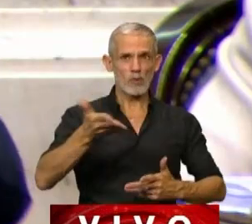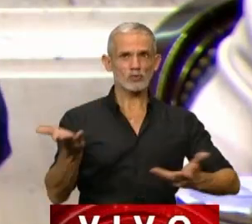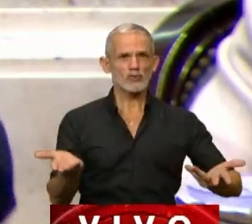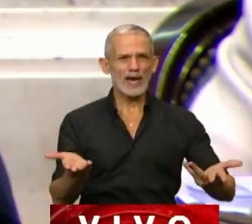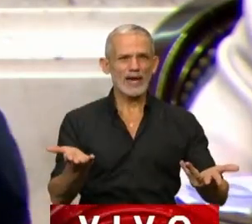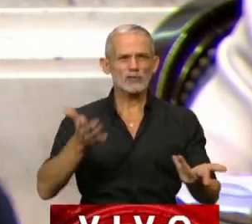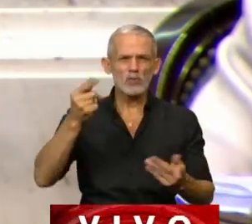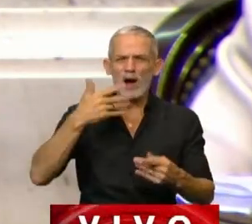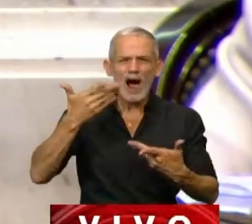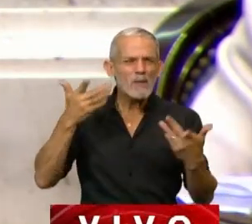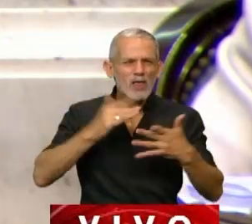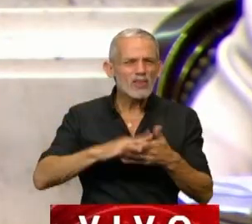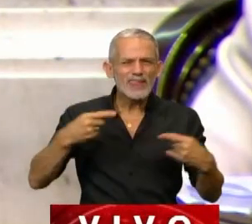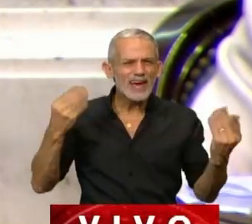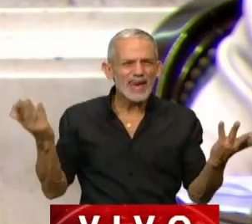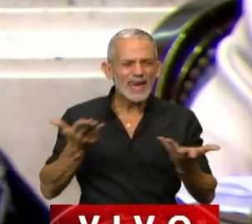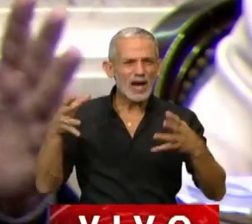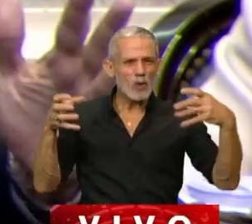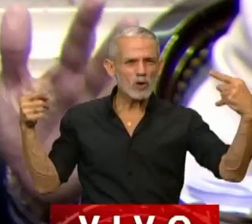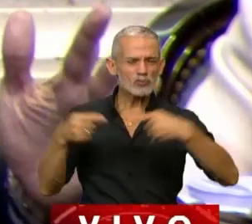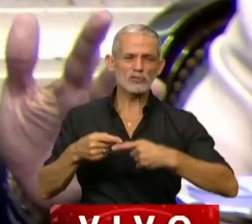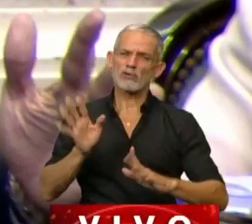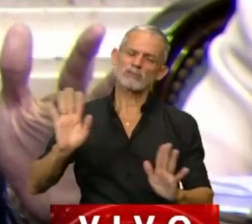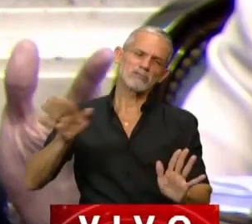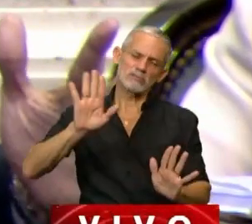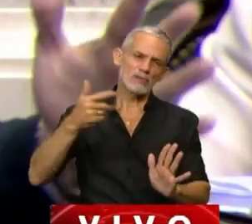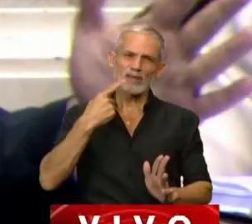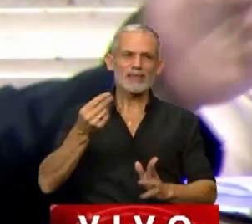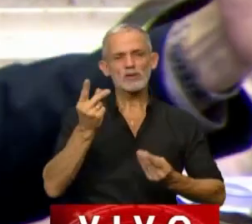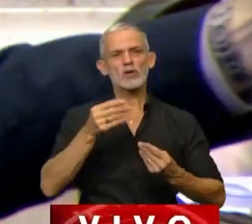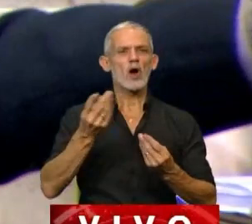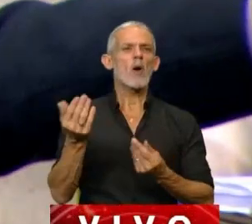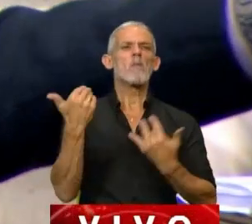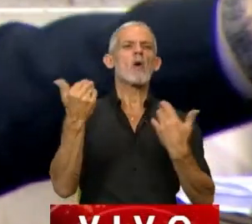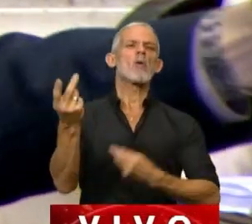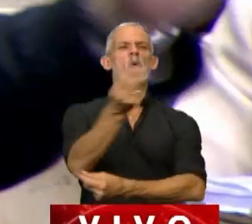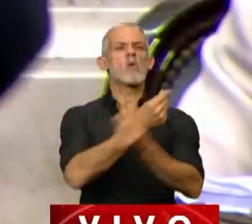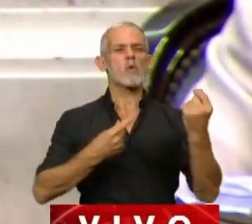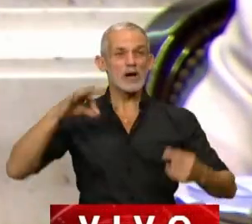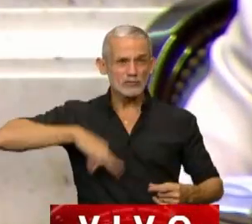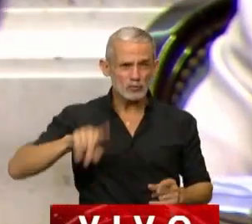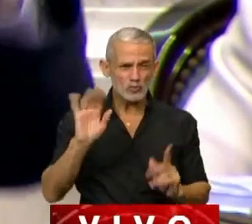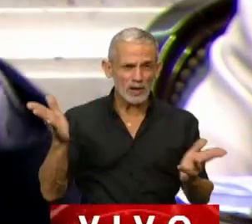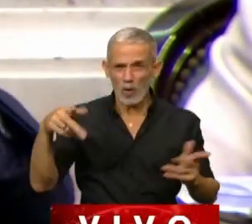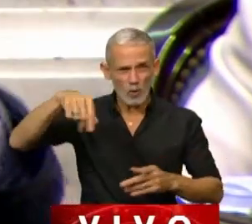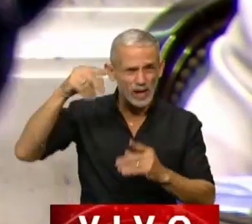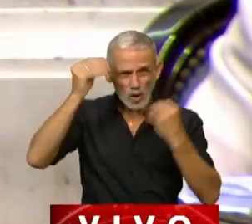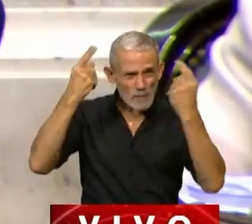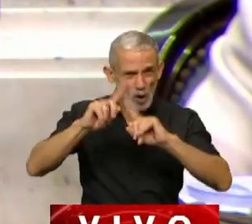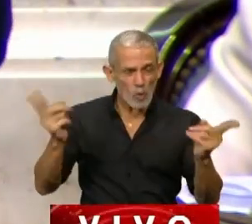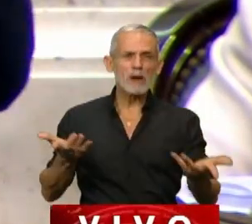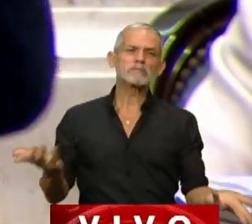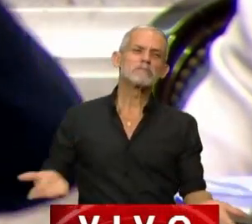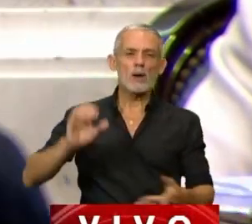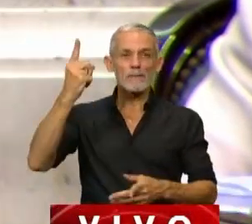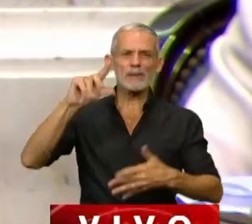54%. ¿De qué están hablando? No vamos a hablar del poder adquisitivo del salario. Eso a ustedes no les preocupa.